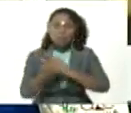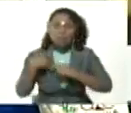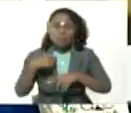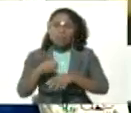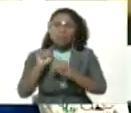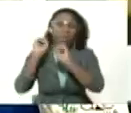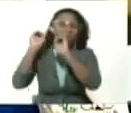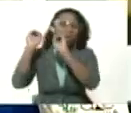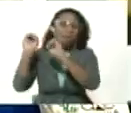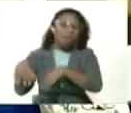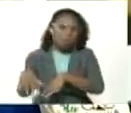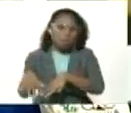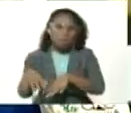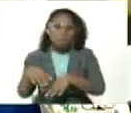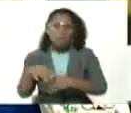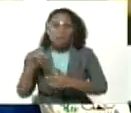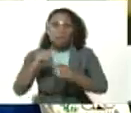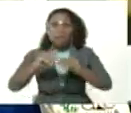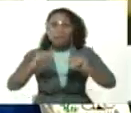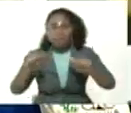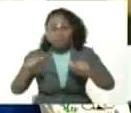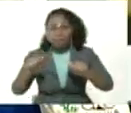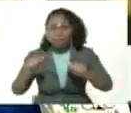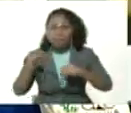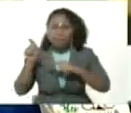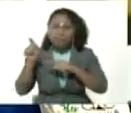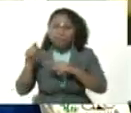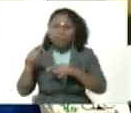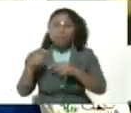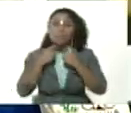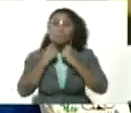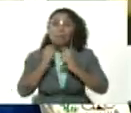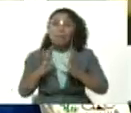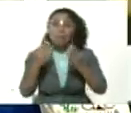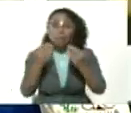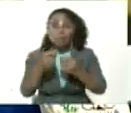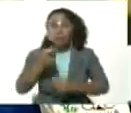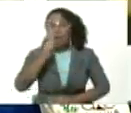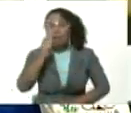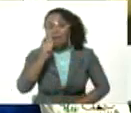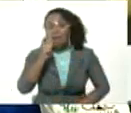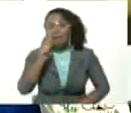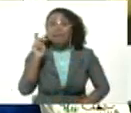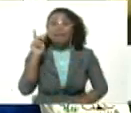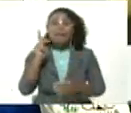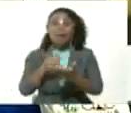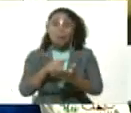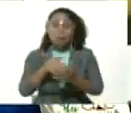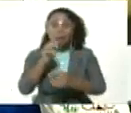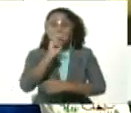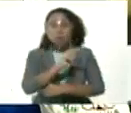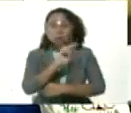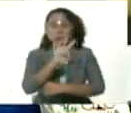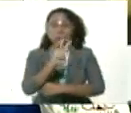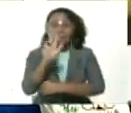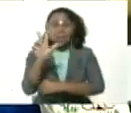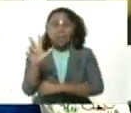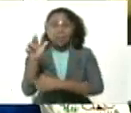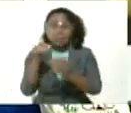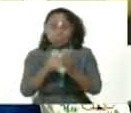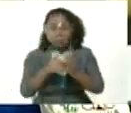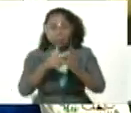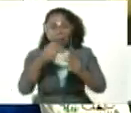abandonar las parcelas y prácticamente se perdieron muchos cafetos. Llegamos de 243.000 hectáreas